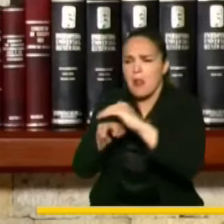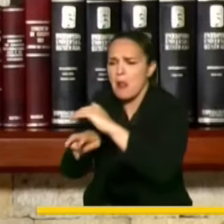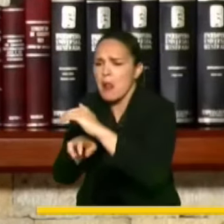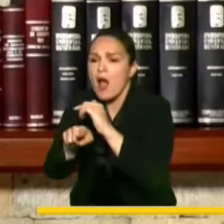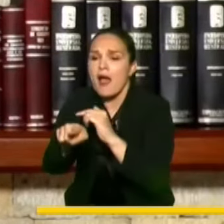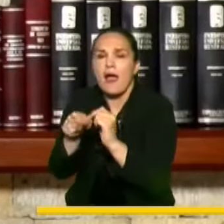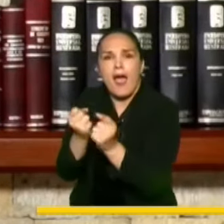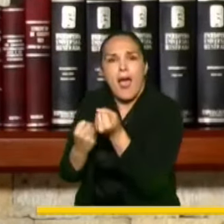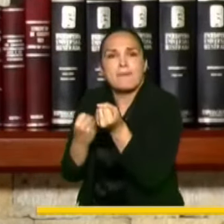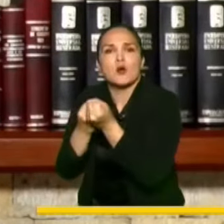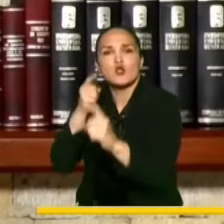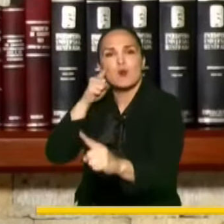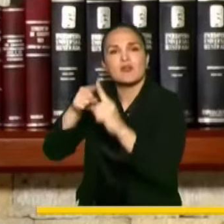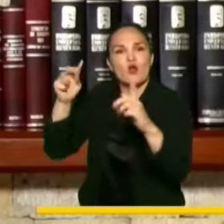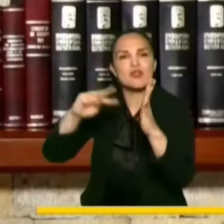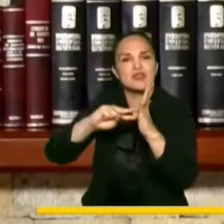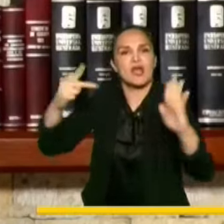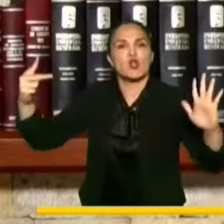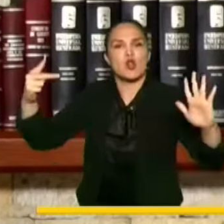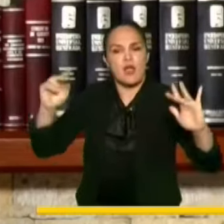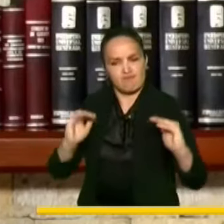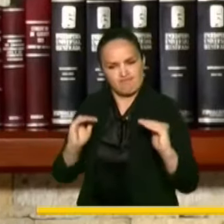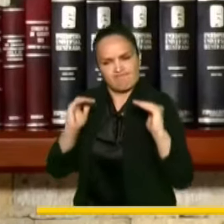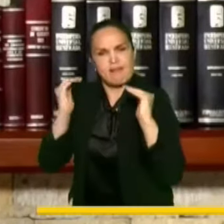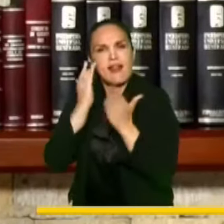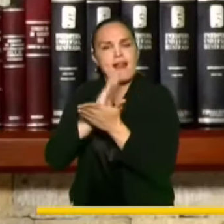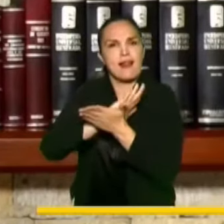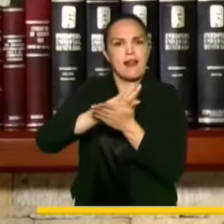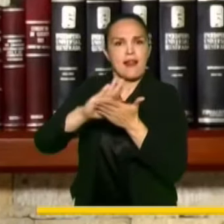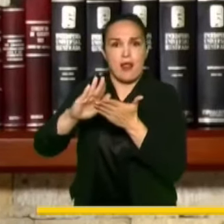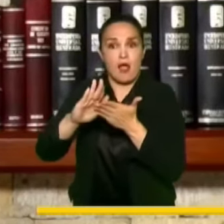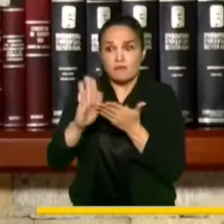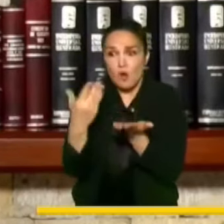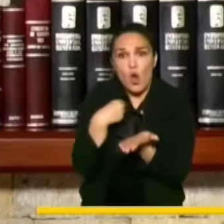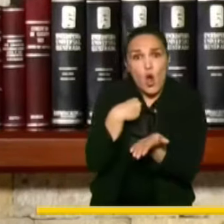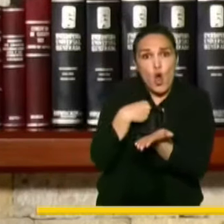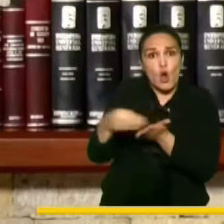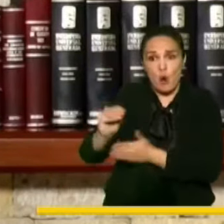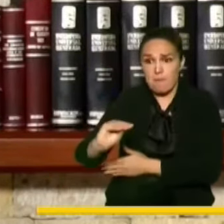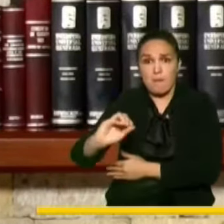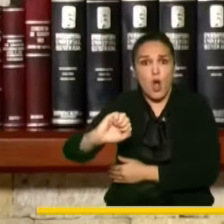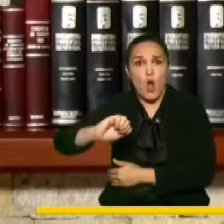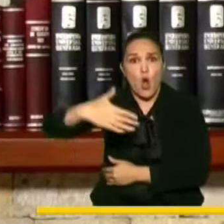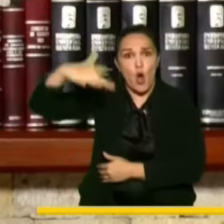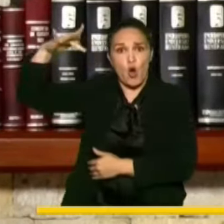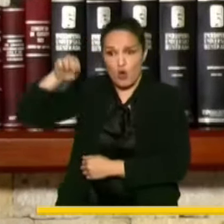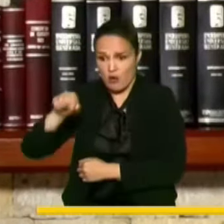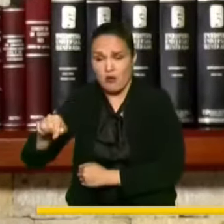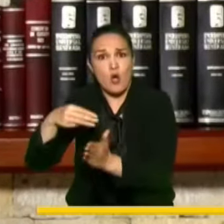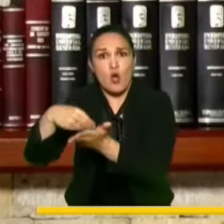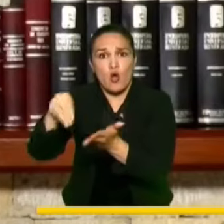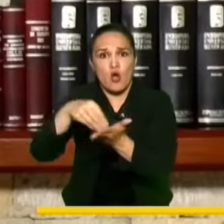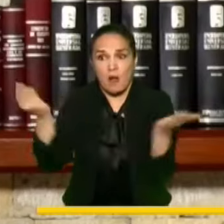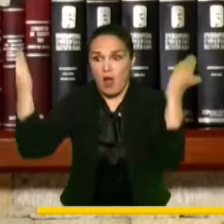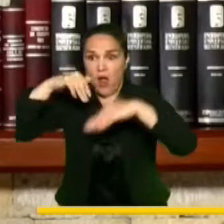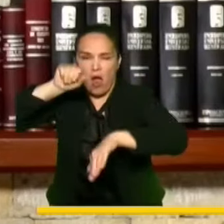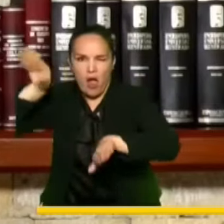limpias. Vamos a establecer un sistema de compra de oro que permita acabar con las economías